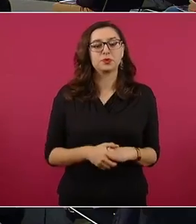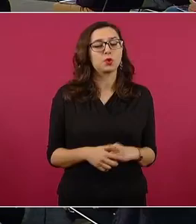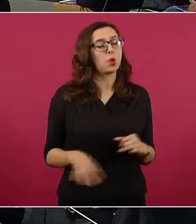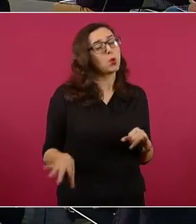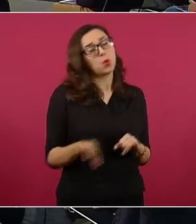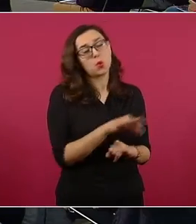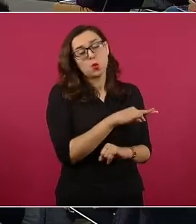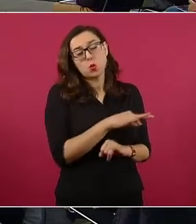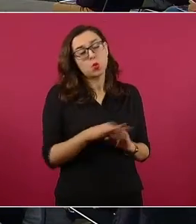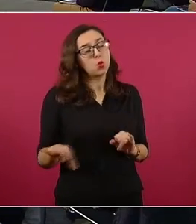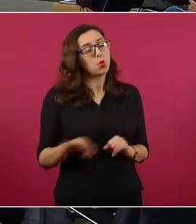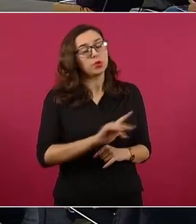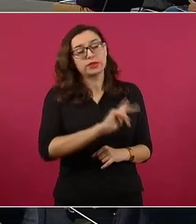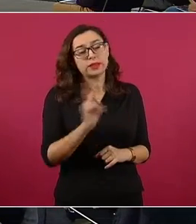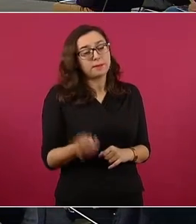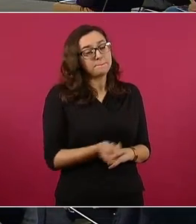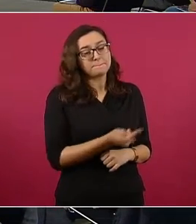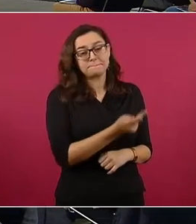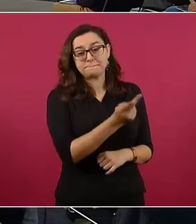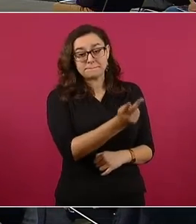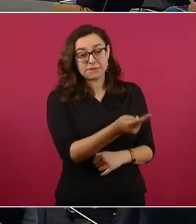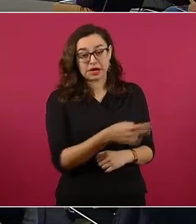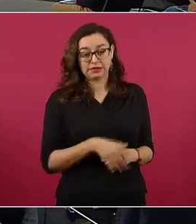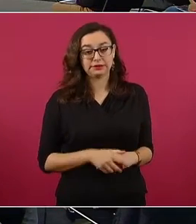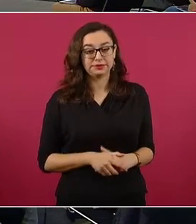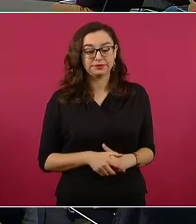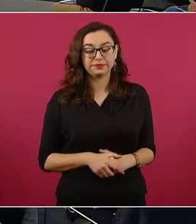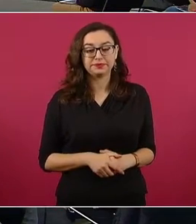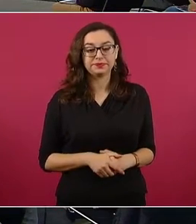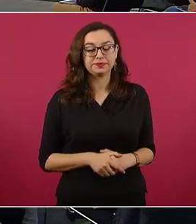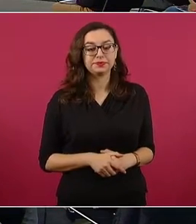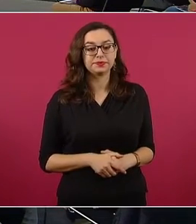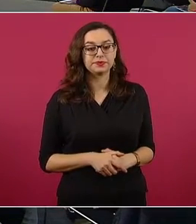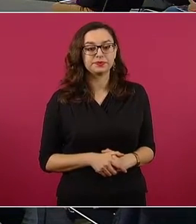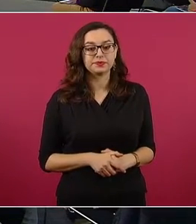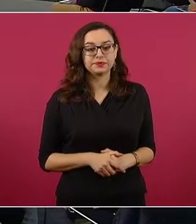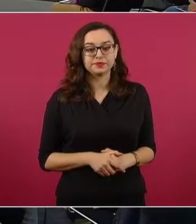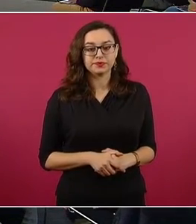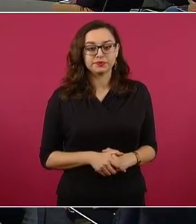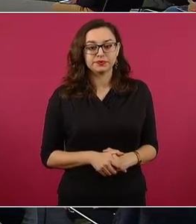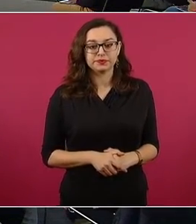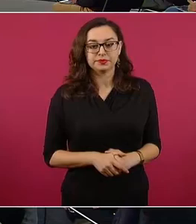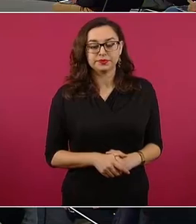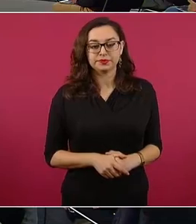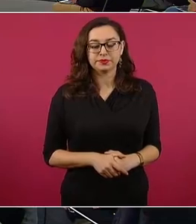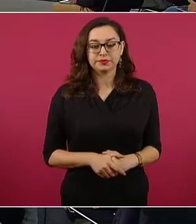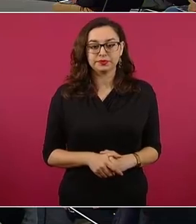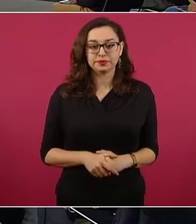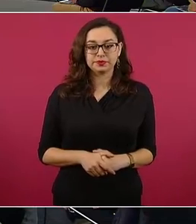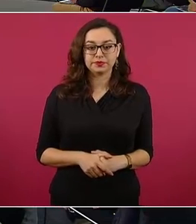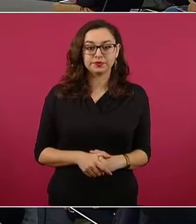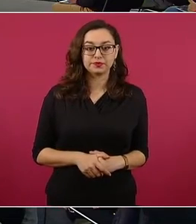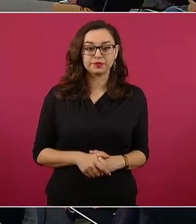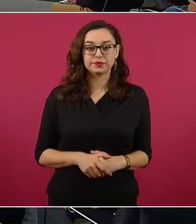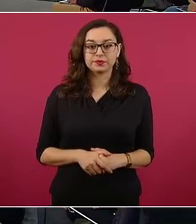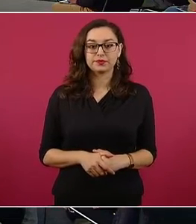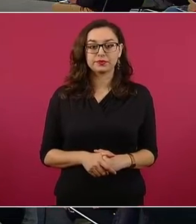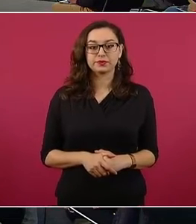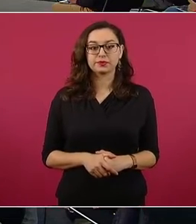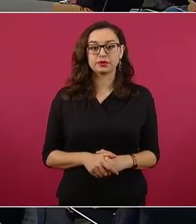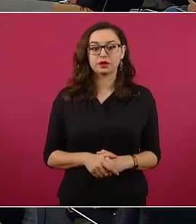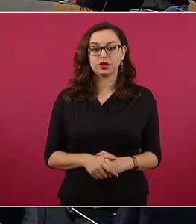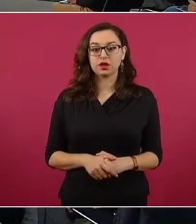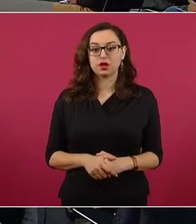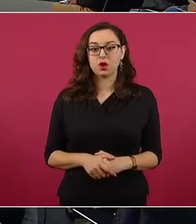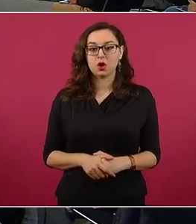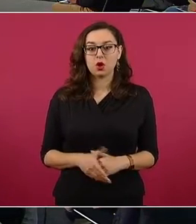último, ¿sería posible que usted presentó el pasado mes de junio